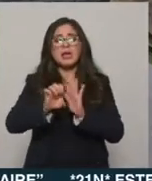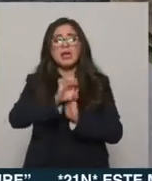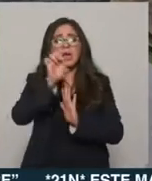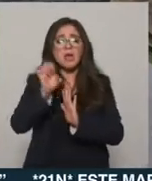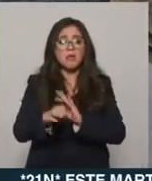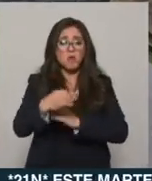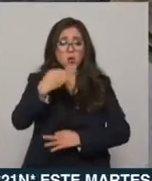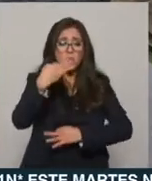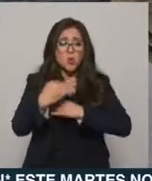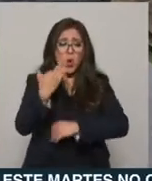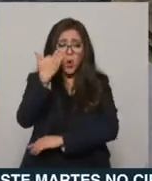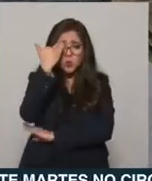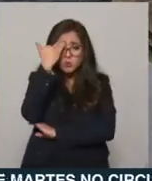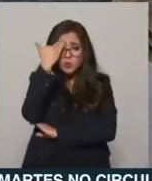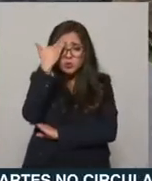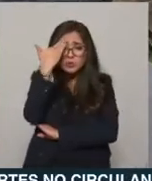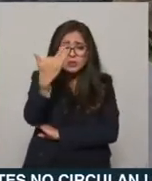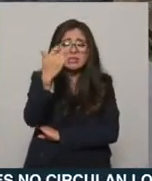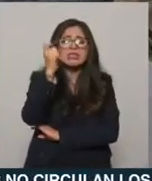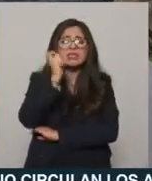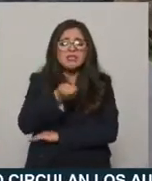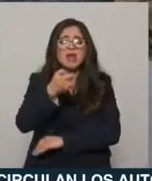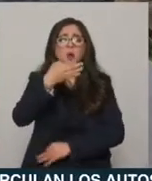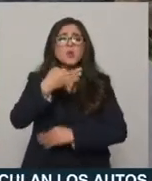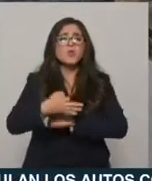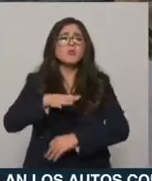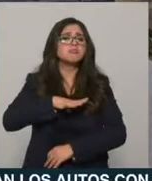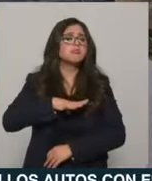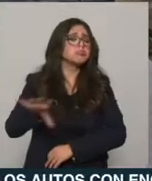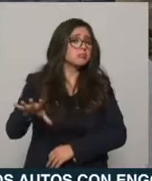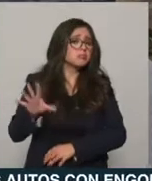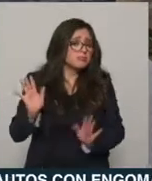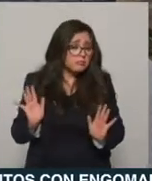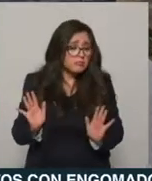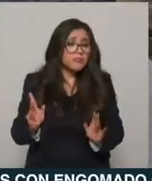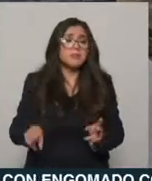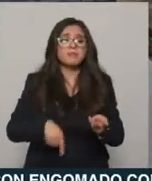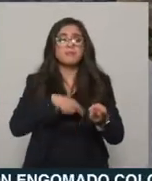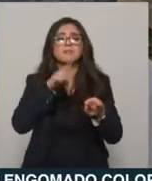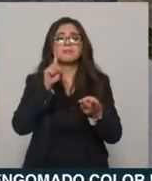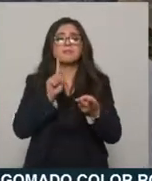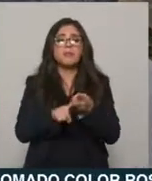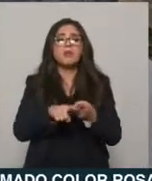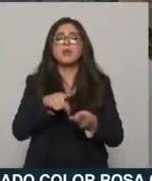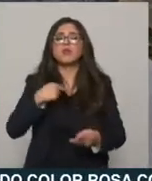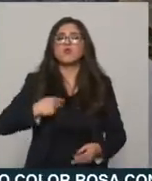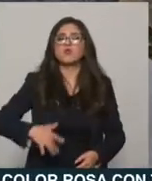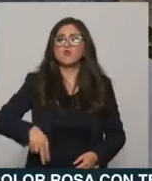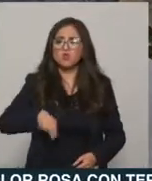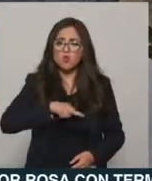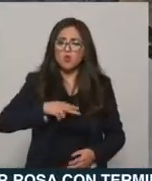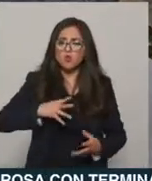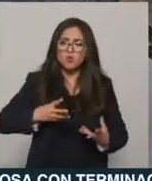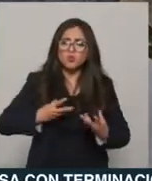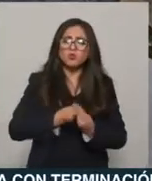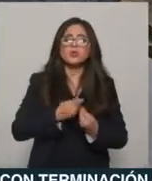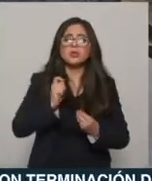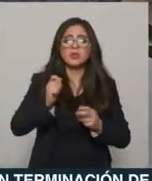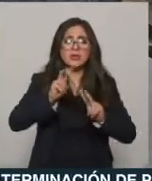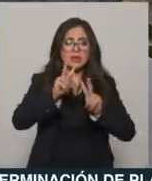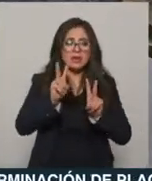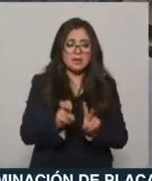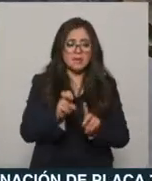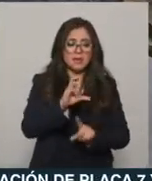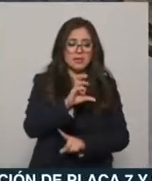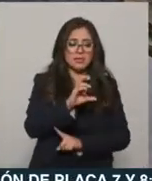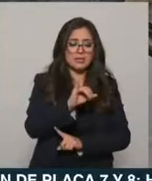denegada. Entonces, eso lo tomamos en cuenta, primero. Segundo, ha sido muy placentero que asuntos, por ejemplo, en materia civil y mercantil,